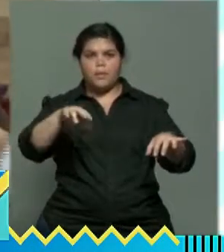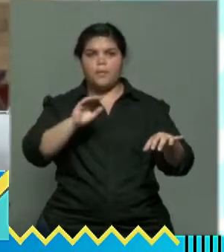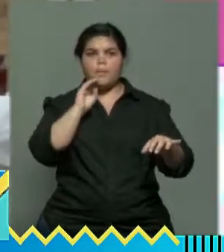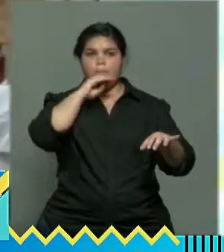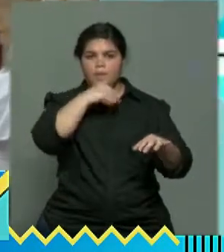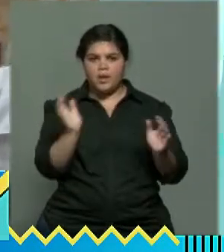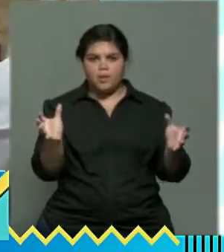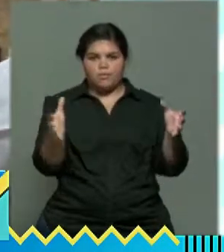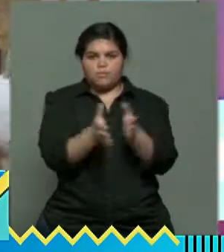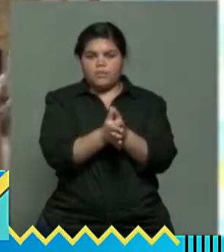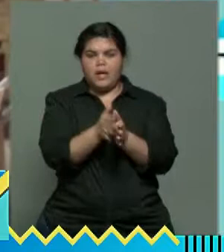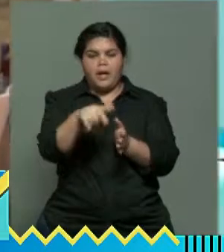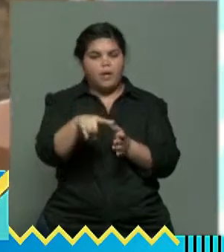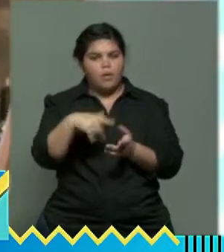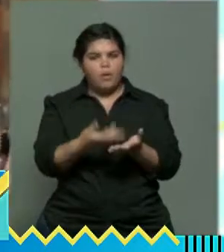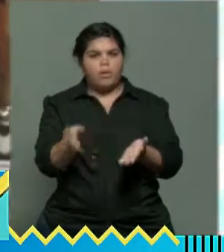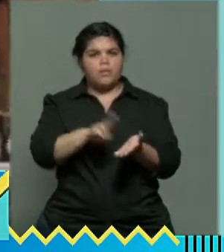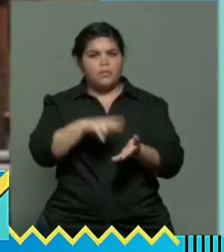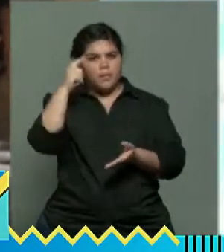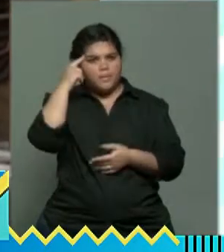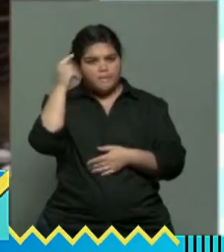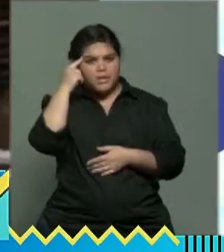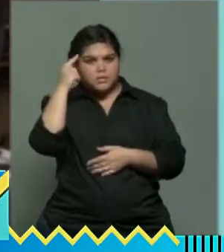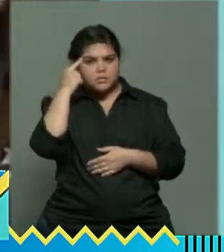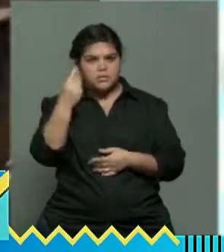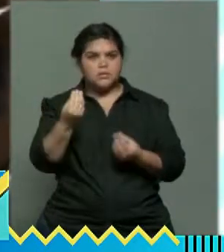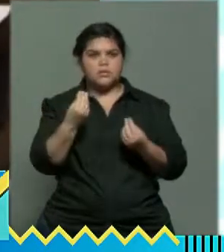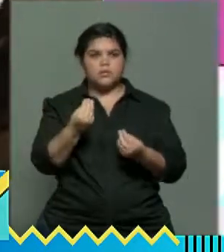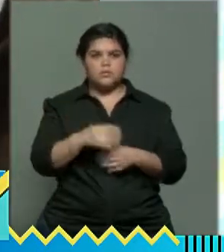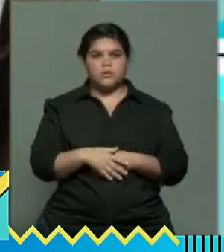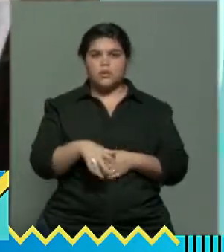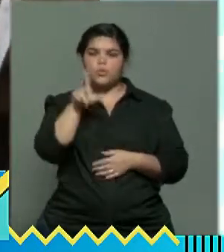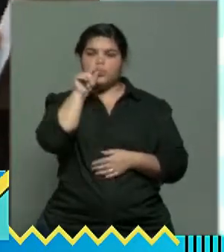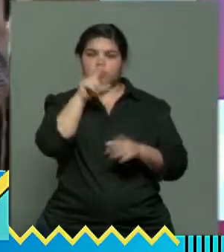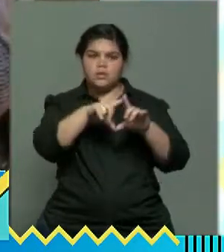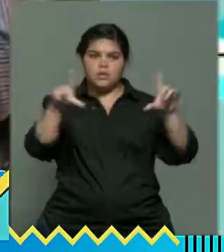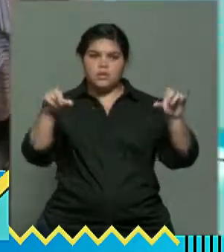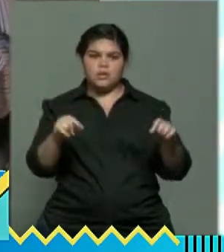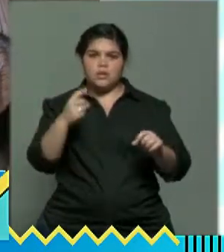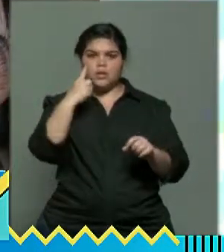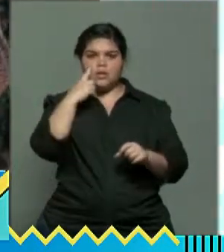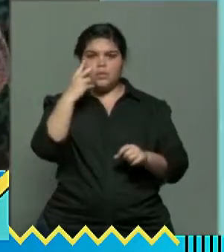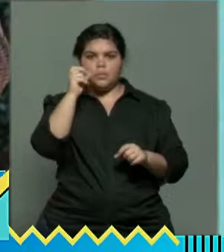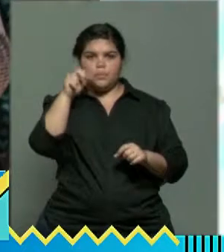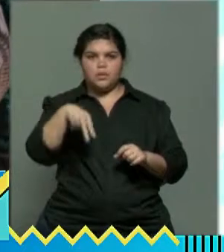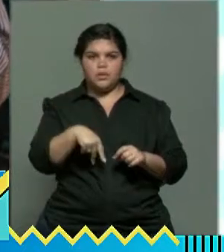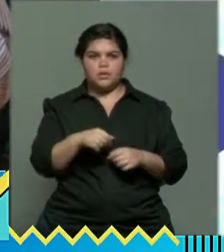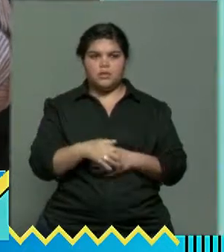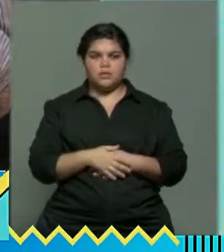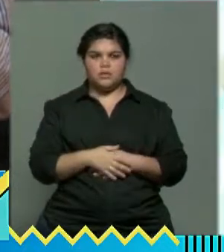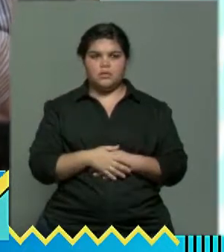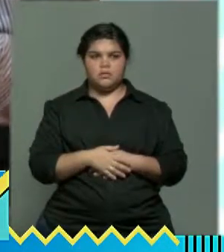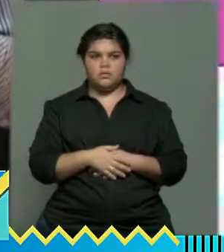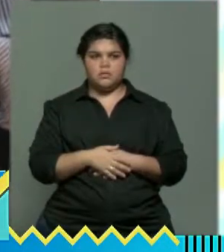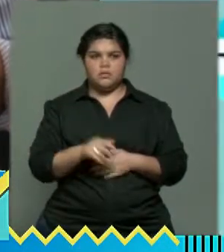Nacional lo que está haciendo es repensar, dada hay un tuit muy divertido de Iván Noble que dice, Alcornoques, en vez de poner impuesto al